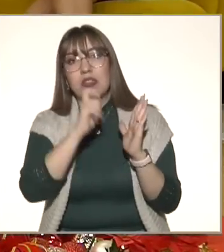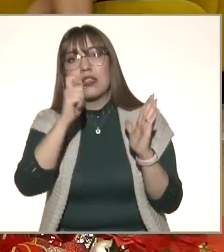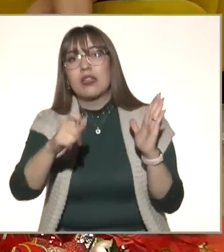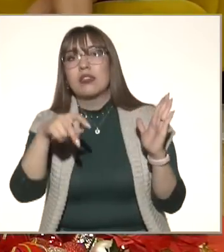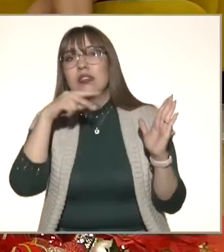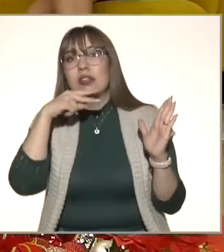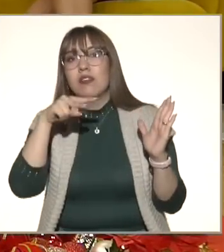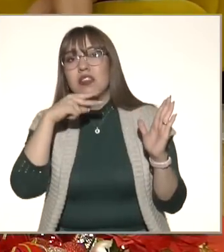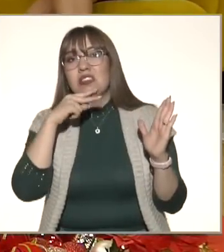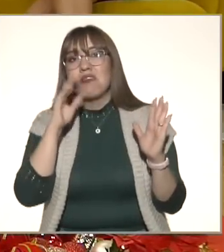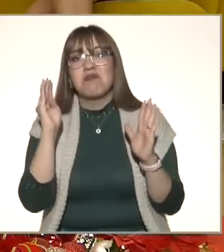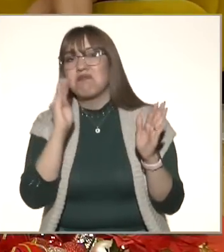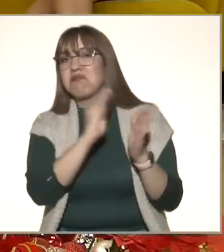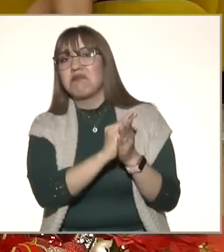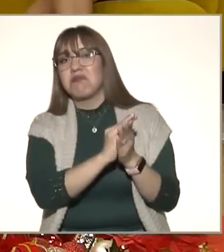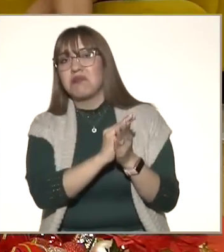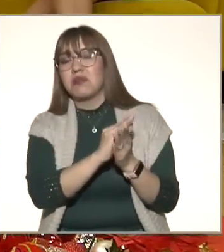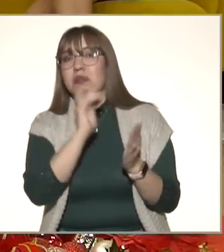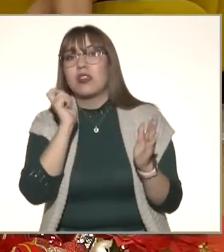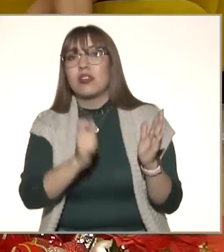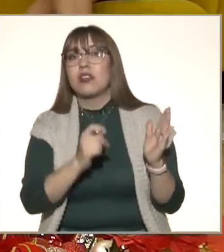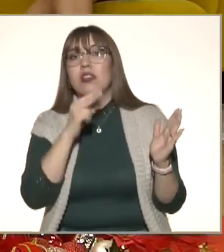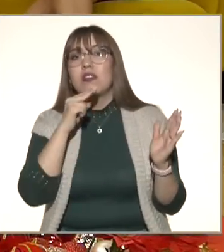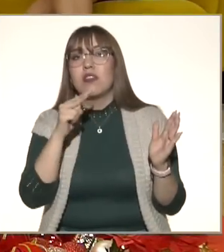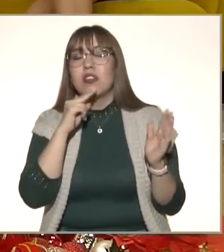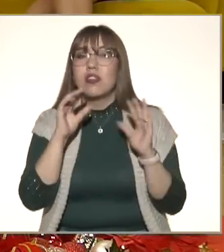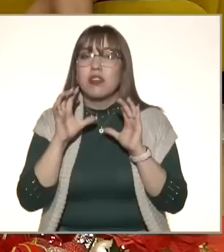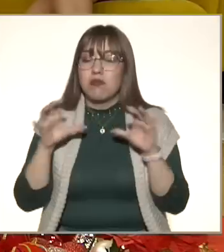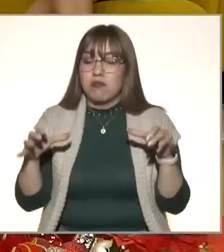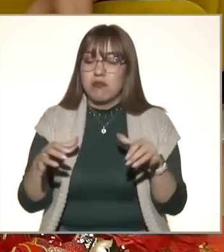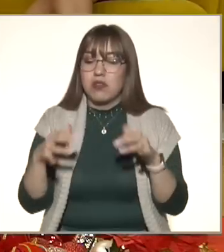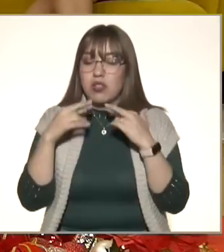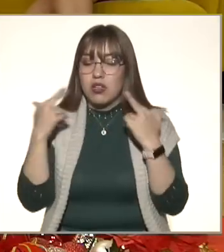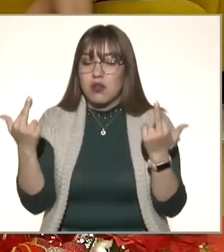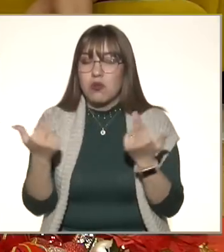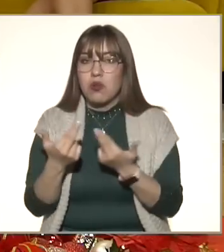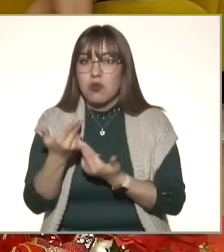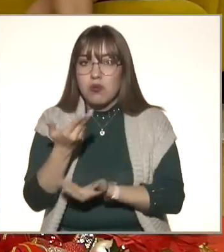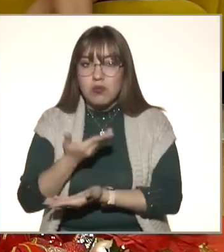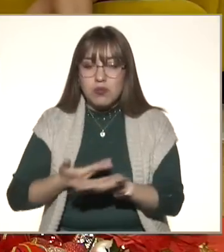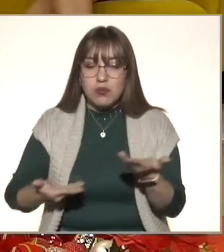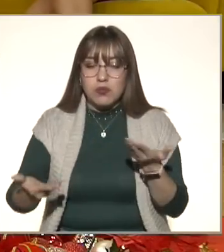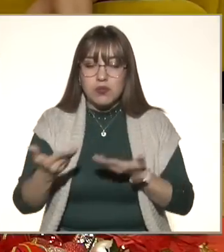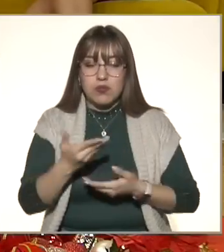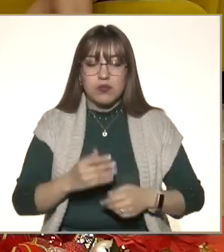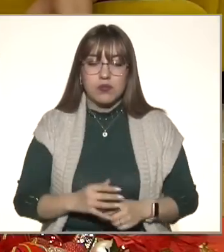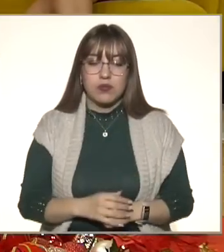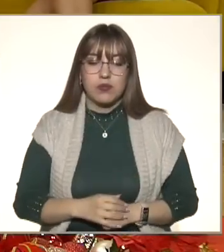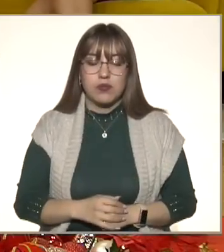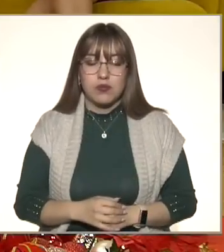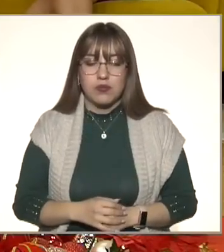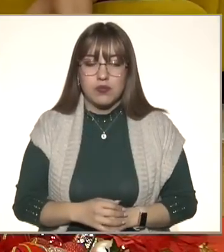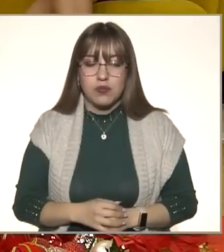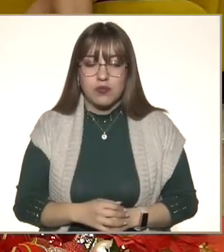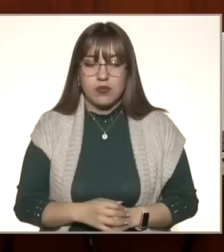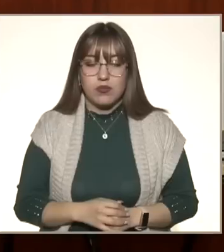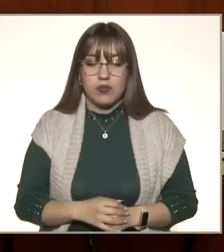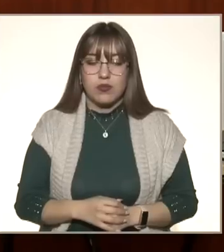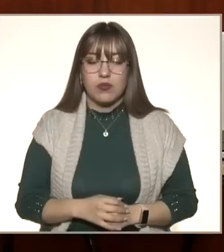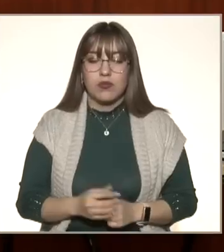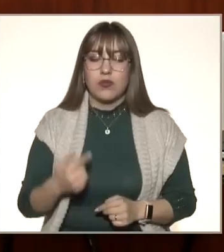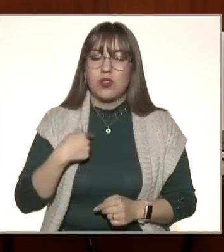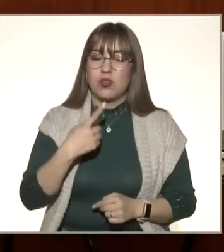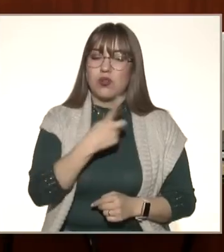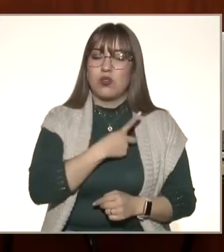Navidad como una comunión independientemente de... O sea, porque dicen, es que tengo que aceptar a alguien que no me cae